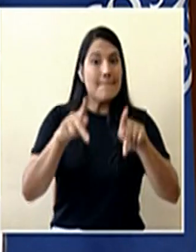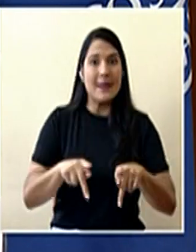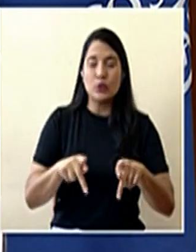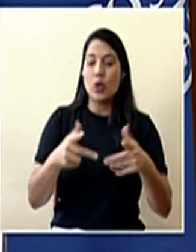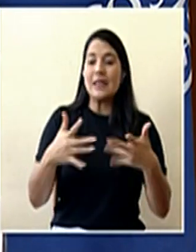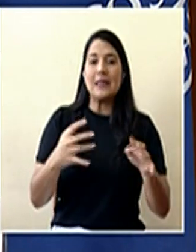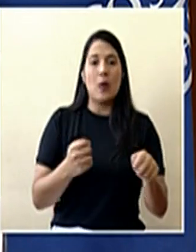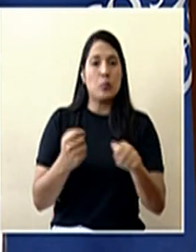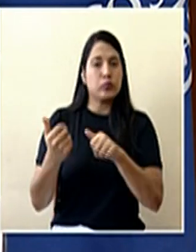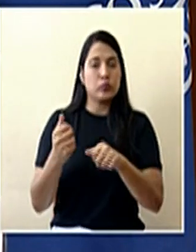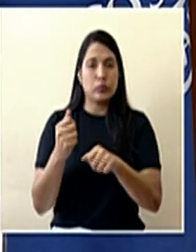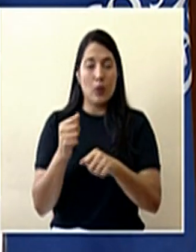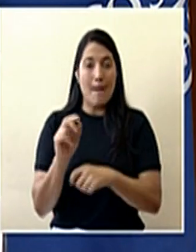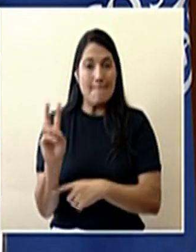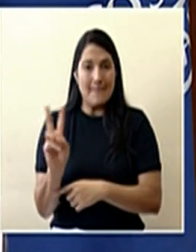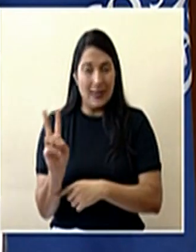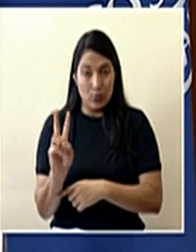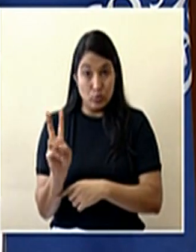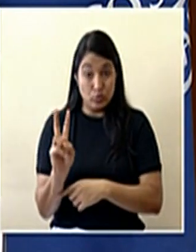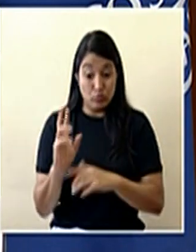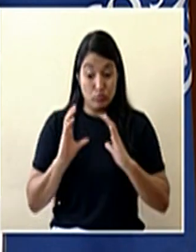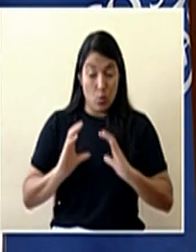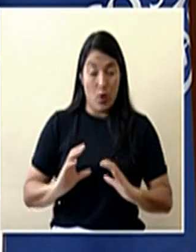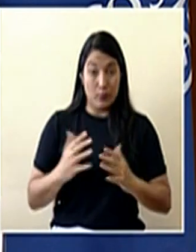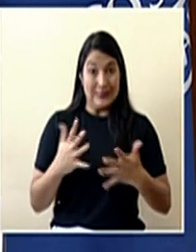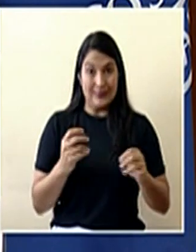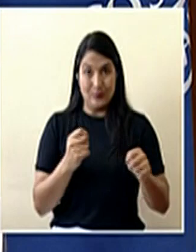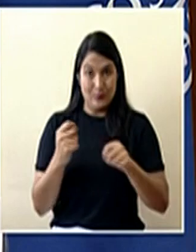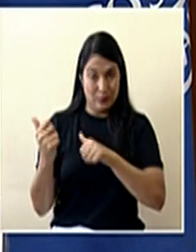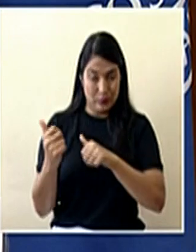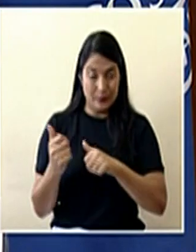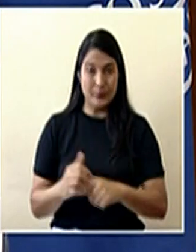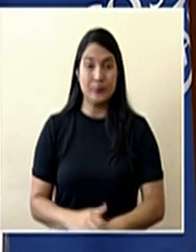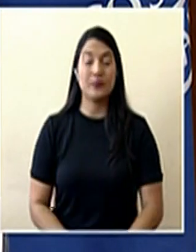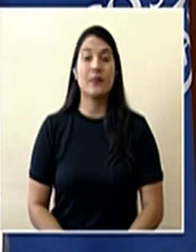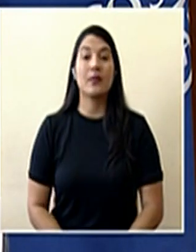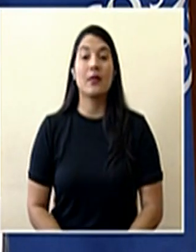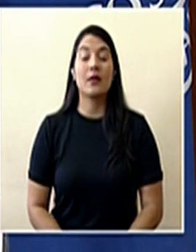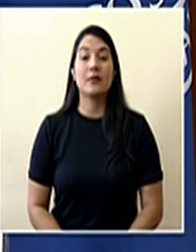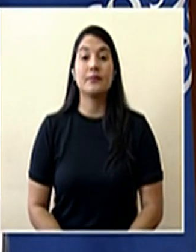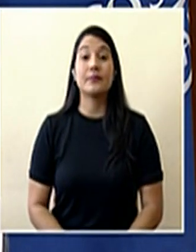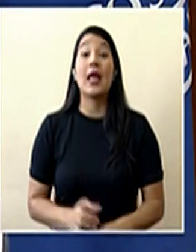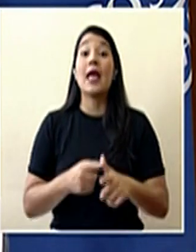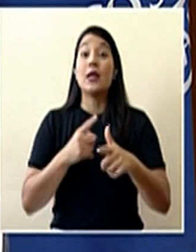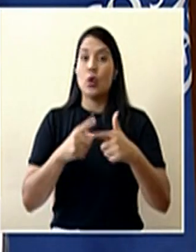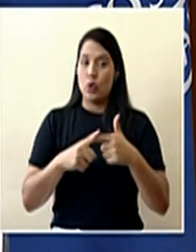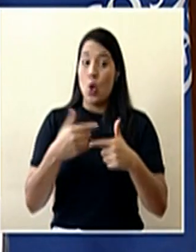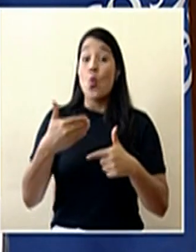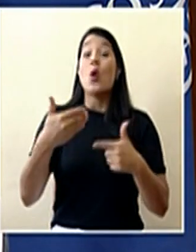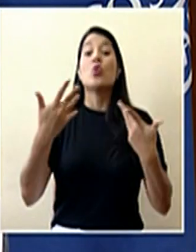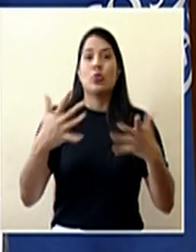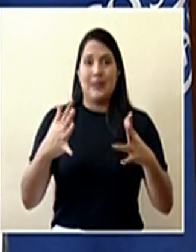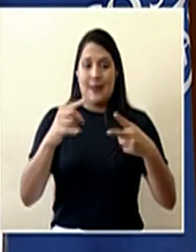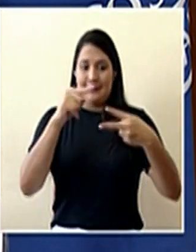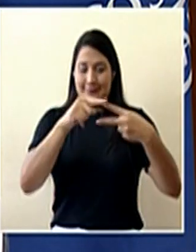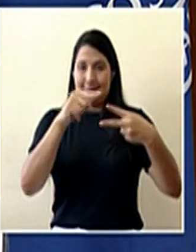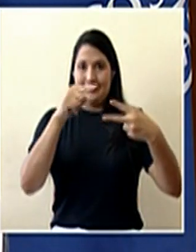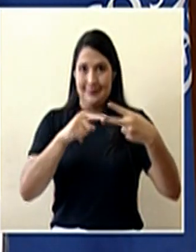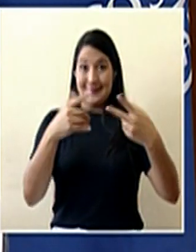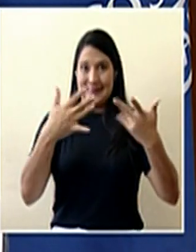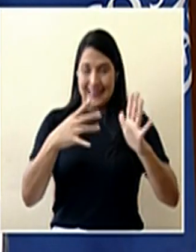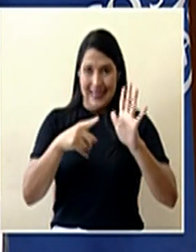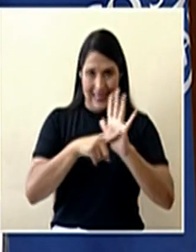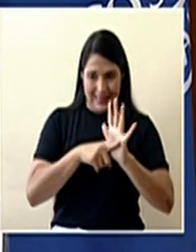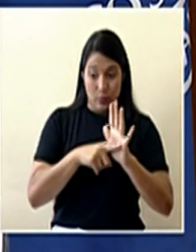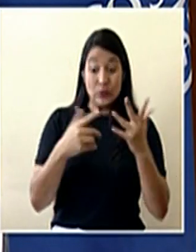persistencia del virus en su organismo, a menos a nivel o capacidad de infectar. Entonces, desde ese punto de vista, si el paciente ya se